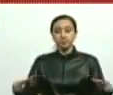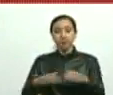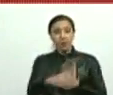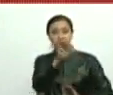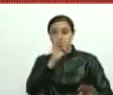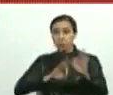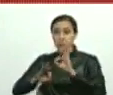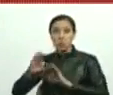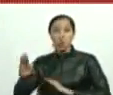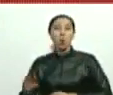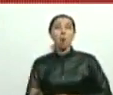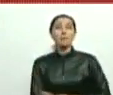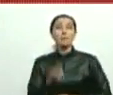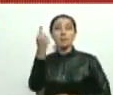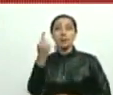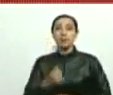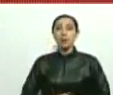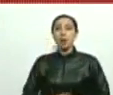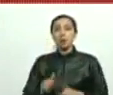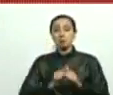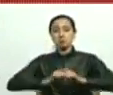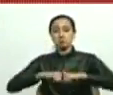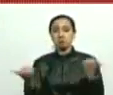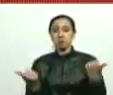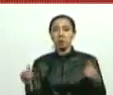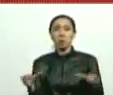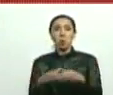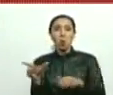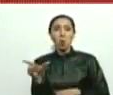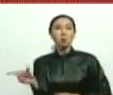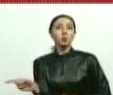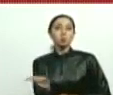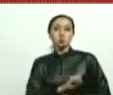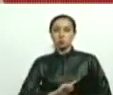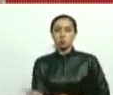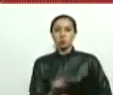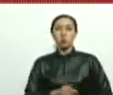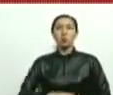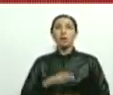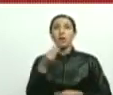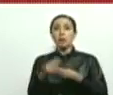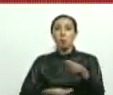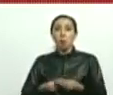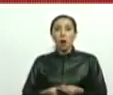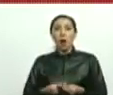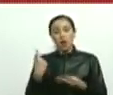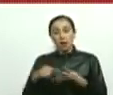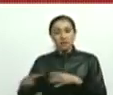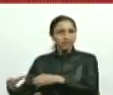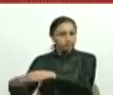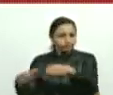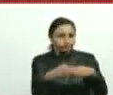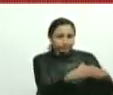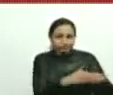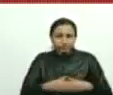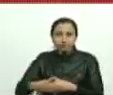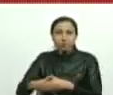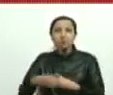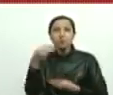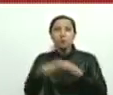primaria para dividir al partido, para que se creen o se generen grupos,